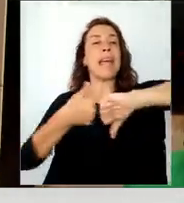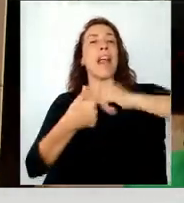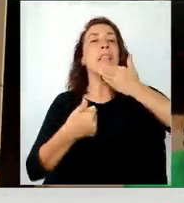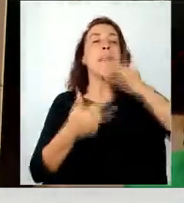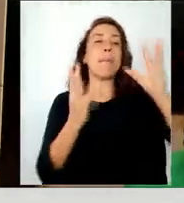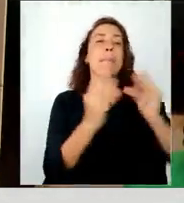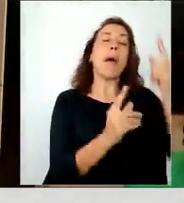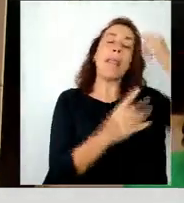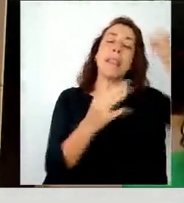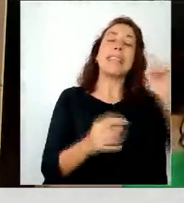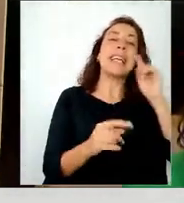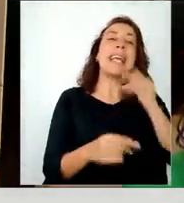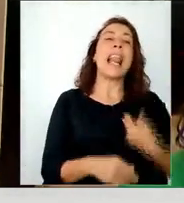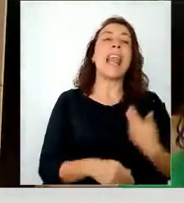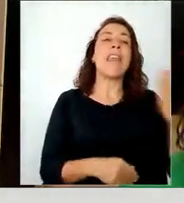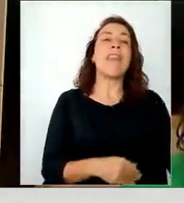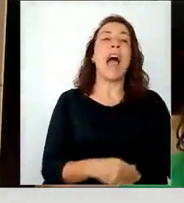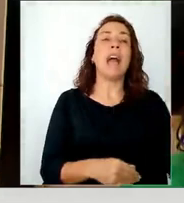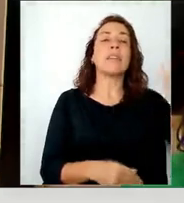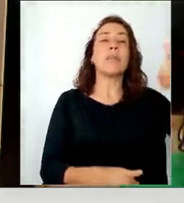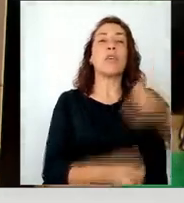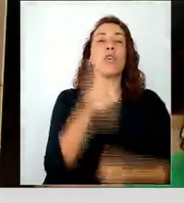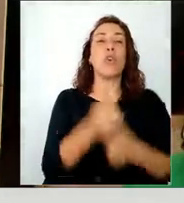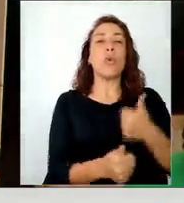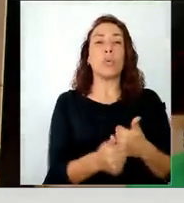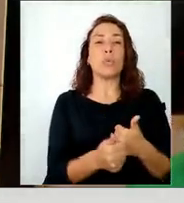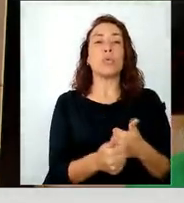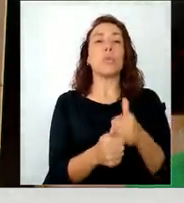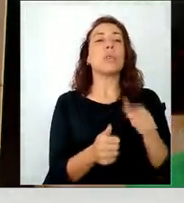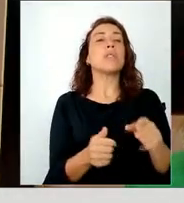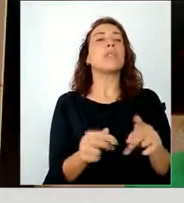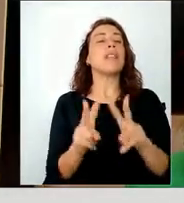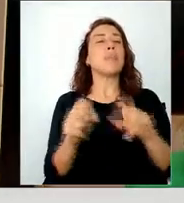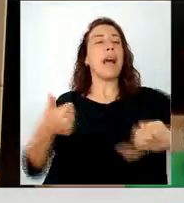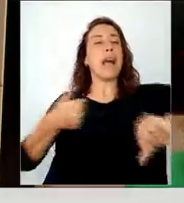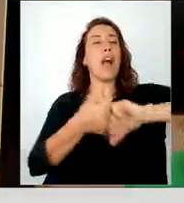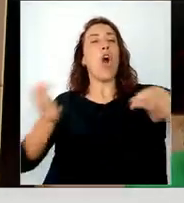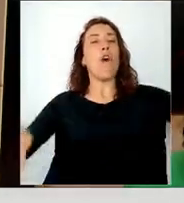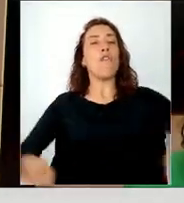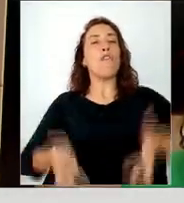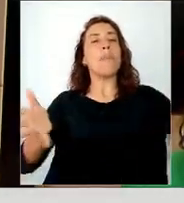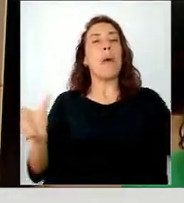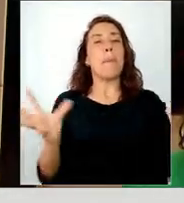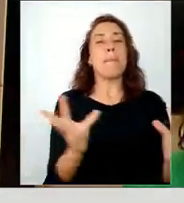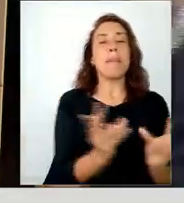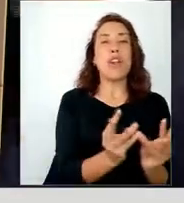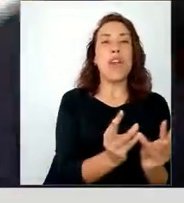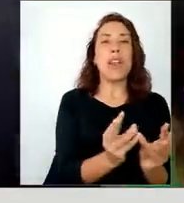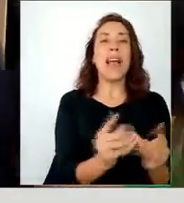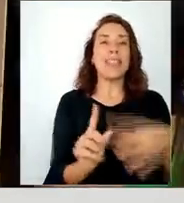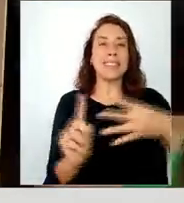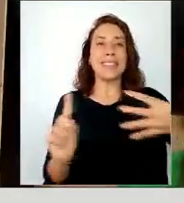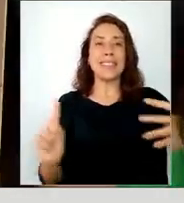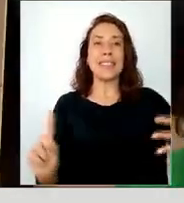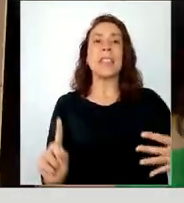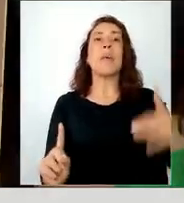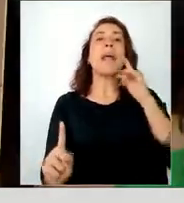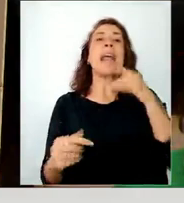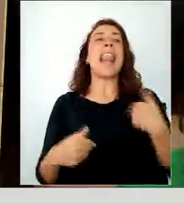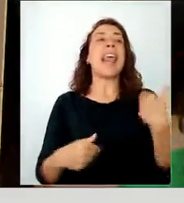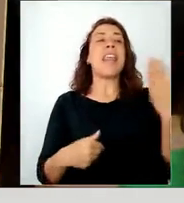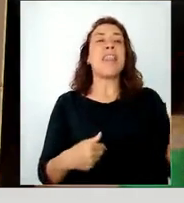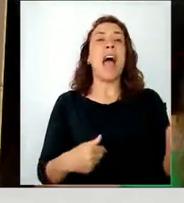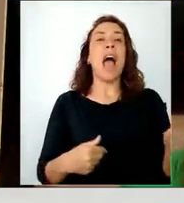una licitación y esta incorporación de criterio de género de fomento a minoría para decidir A quién adjudicar una oferta pública Abre una puerta grande